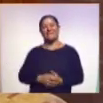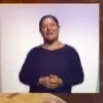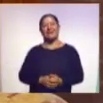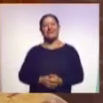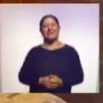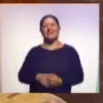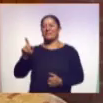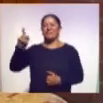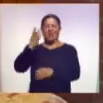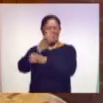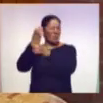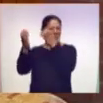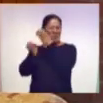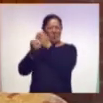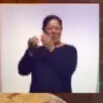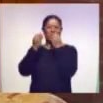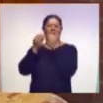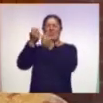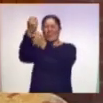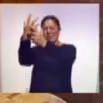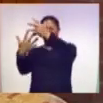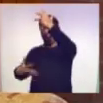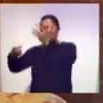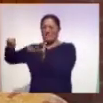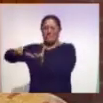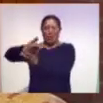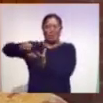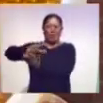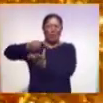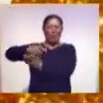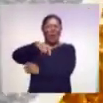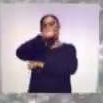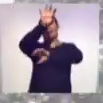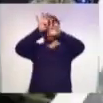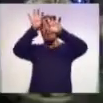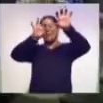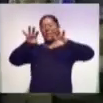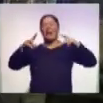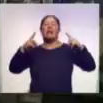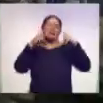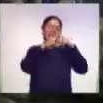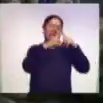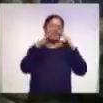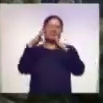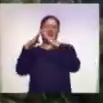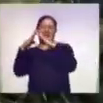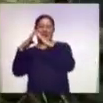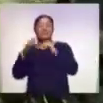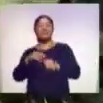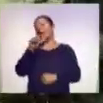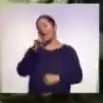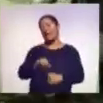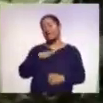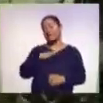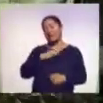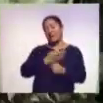muchas cosas para el adorno de las casas, para el adorno de los templos. Así fue como inició la magia del lugar, que hoy